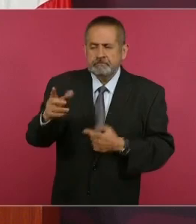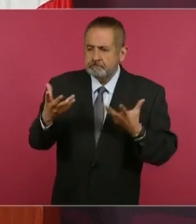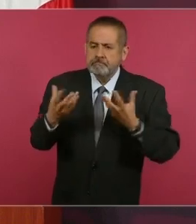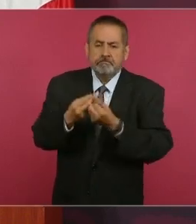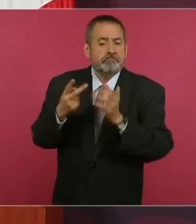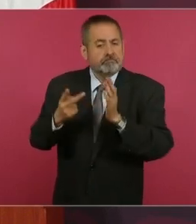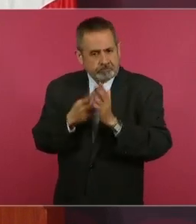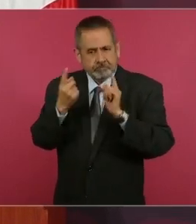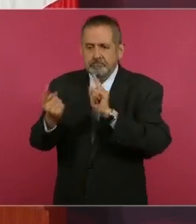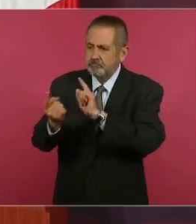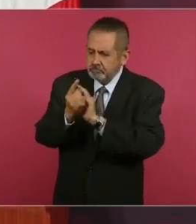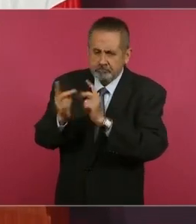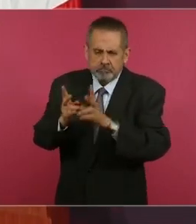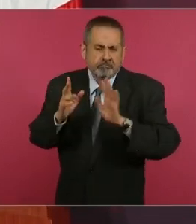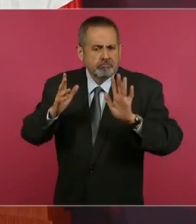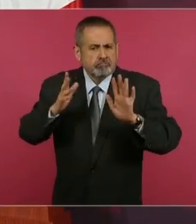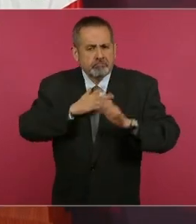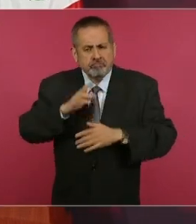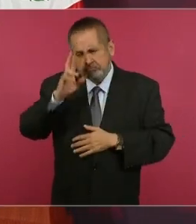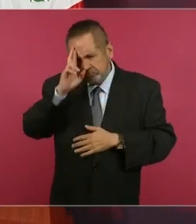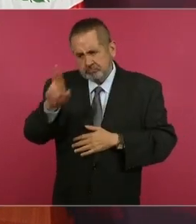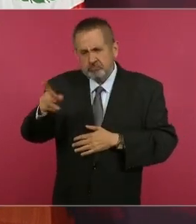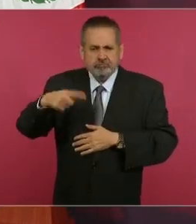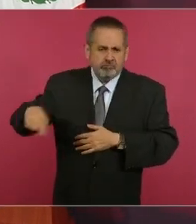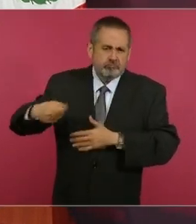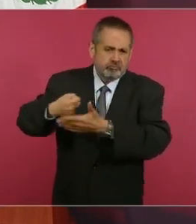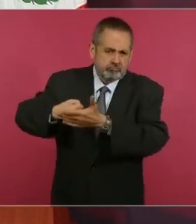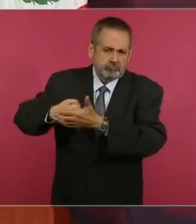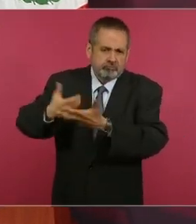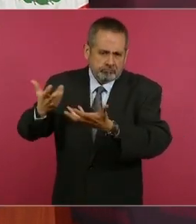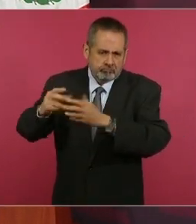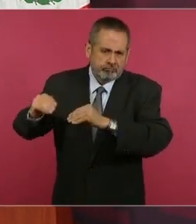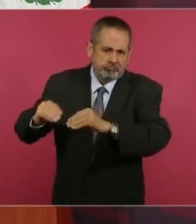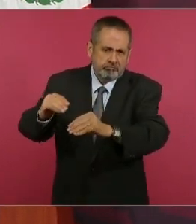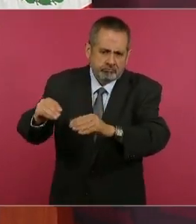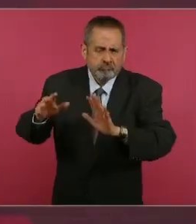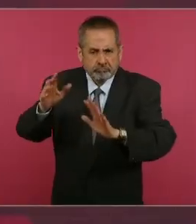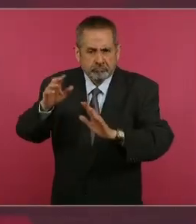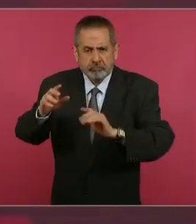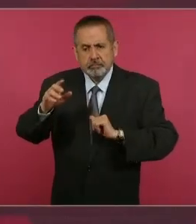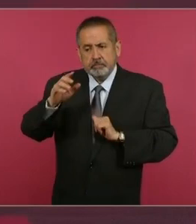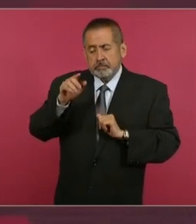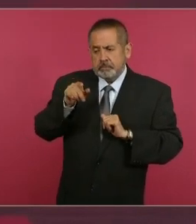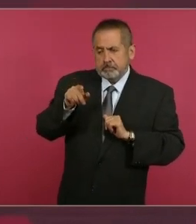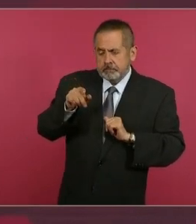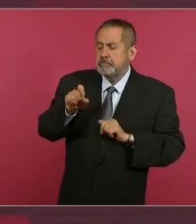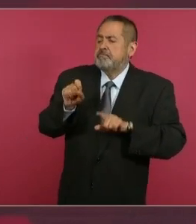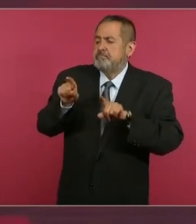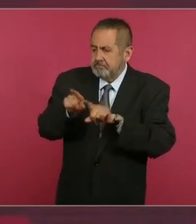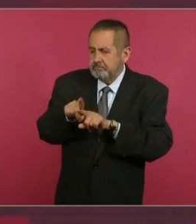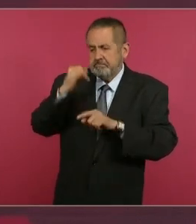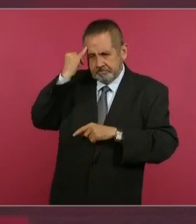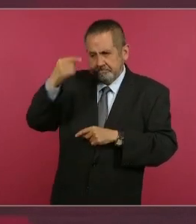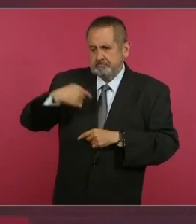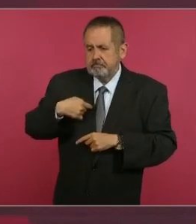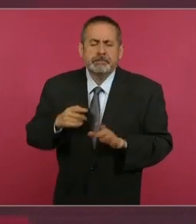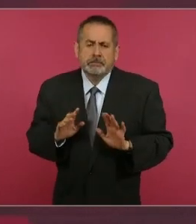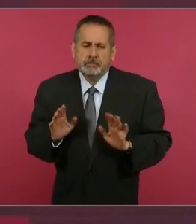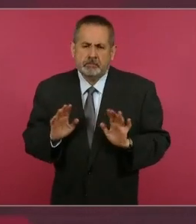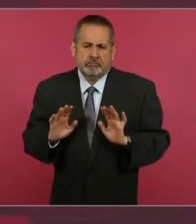y pues yo respeto mucho, ¿no?, lo que hicieron. No comparto el que